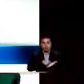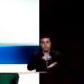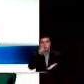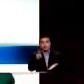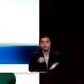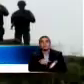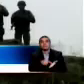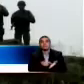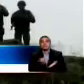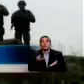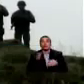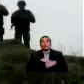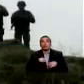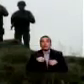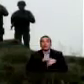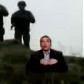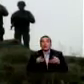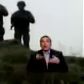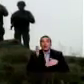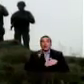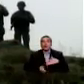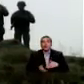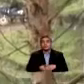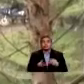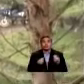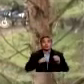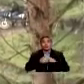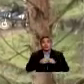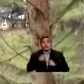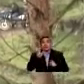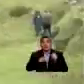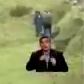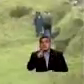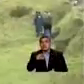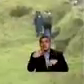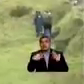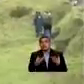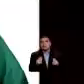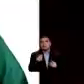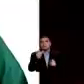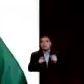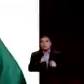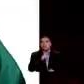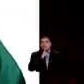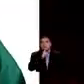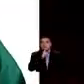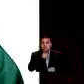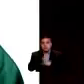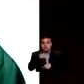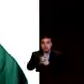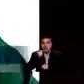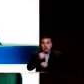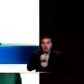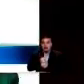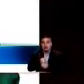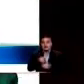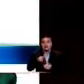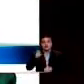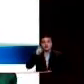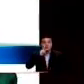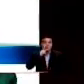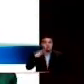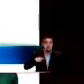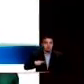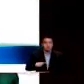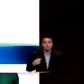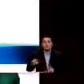venezolanos, sobre todo los vencidos. Que debido a estas complicaciones, muchos de sus compatriotas son víctimas de la trata de personas. Para la explotación laboral, para la explotación sexual. Tienen